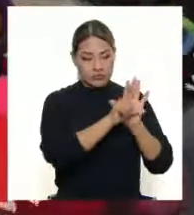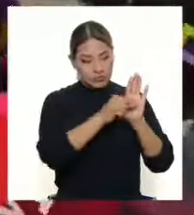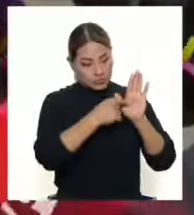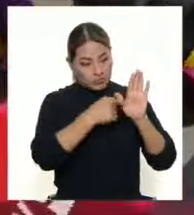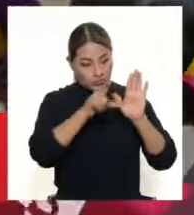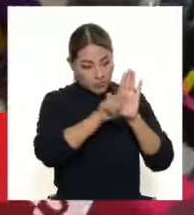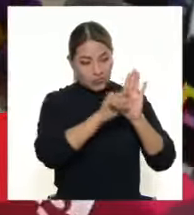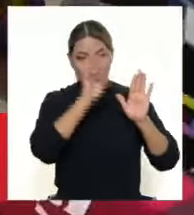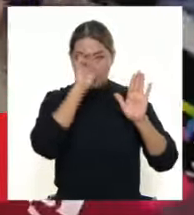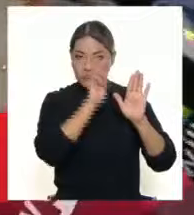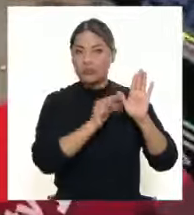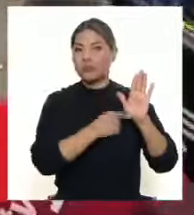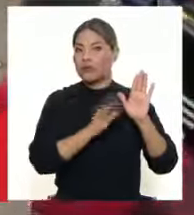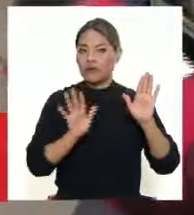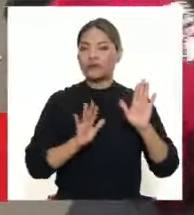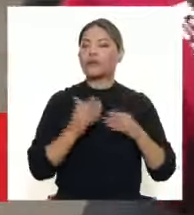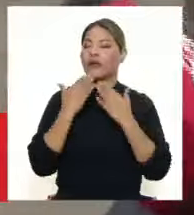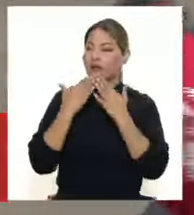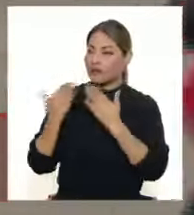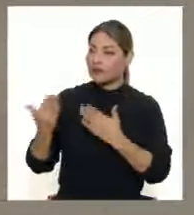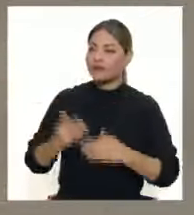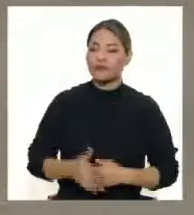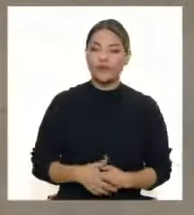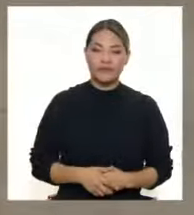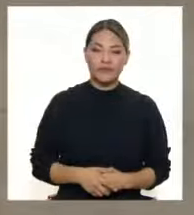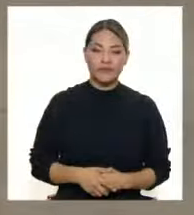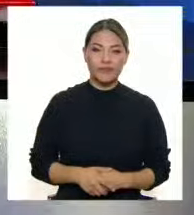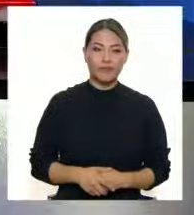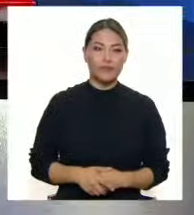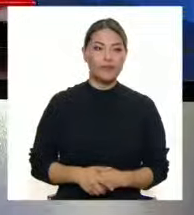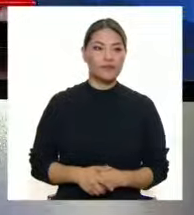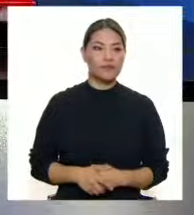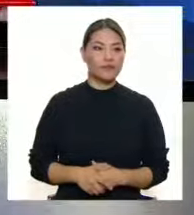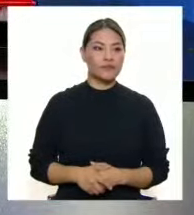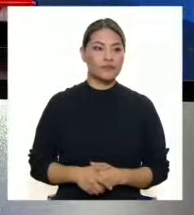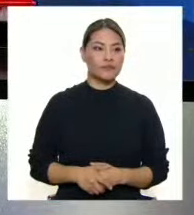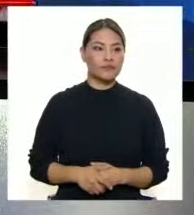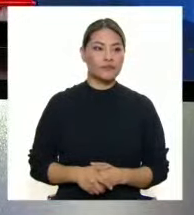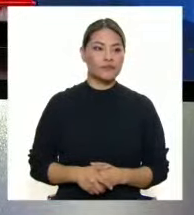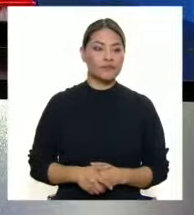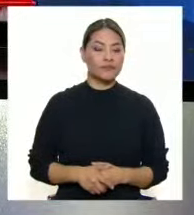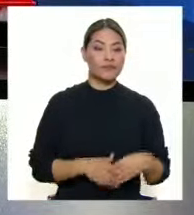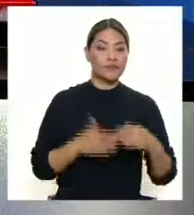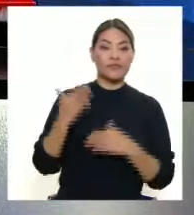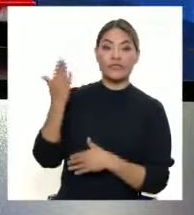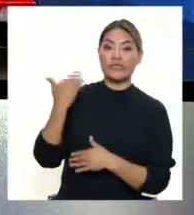se cumpla la ley es suficiente. Muchísimas gracias. General, tenemos... Hasta 15 años de prisión serían...